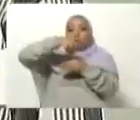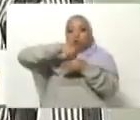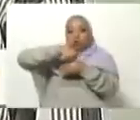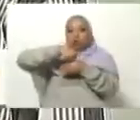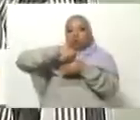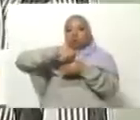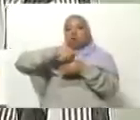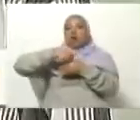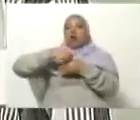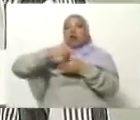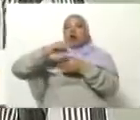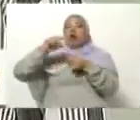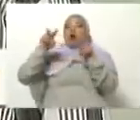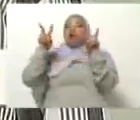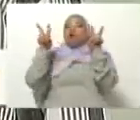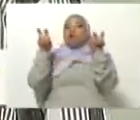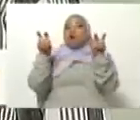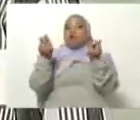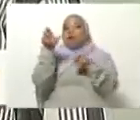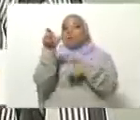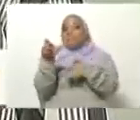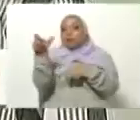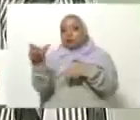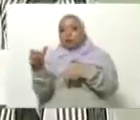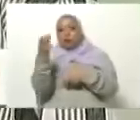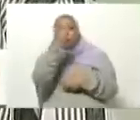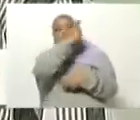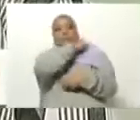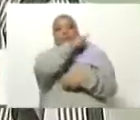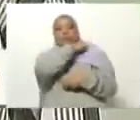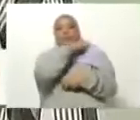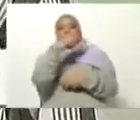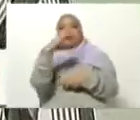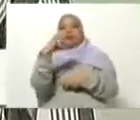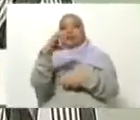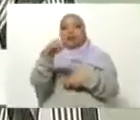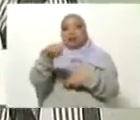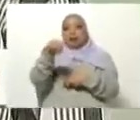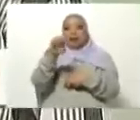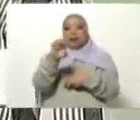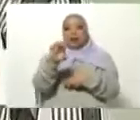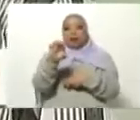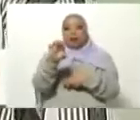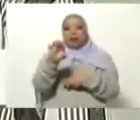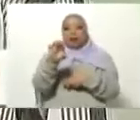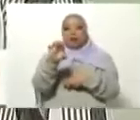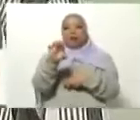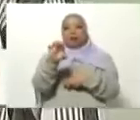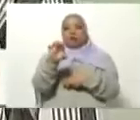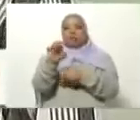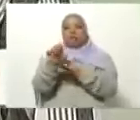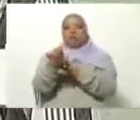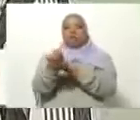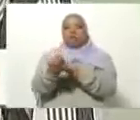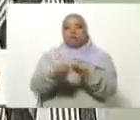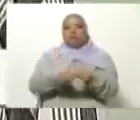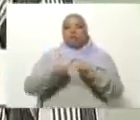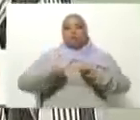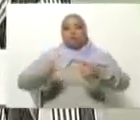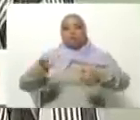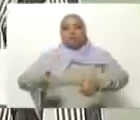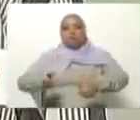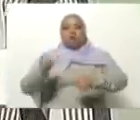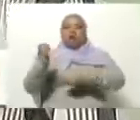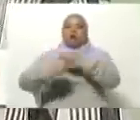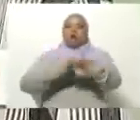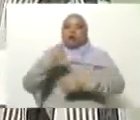Consejo Nacional Electoral y la Asamblea Nacional hizo lo propio para renovar esta institución